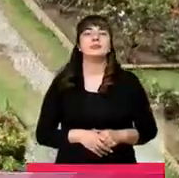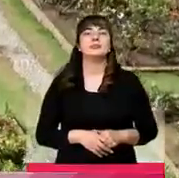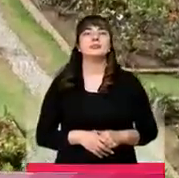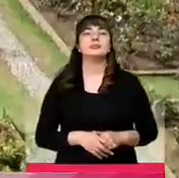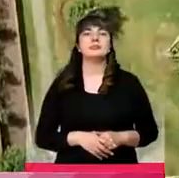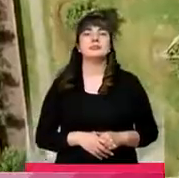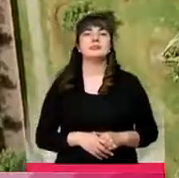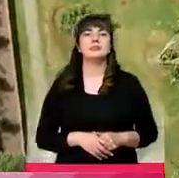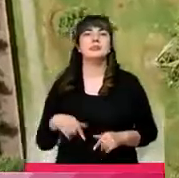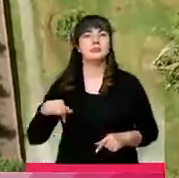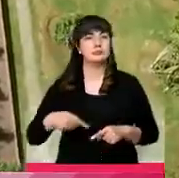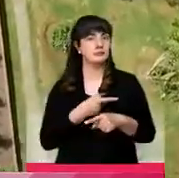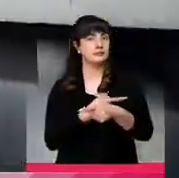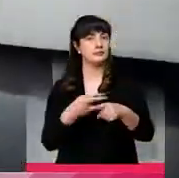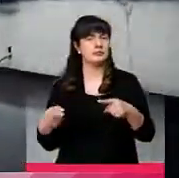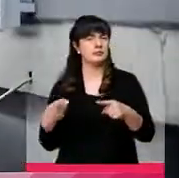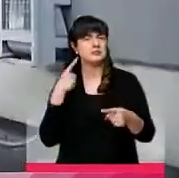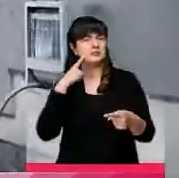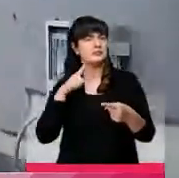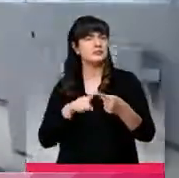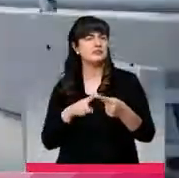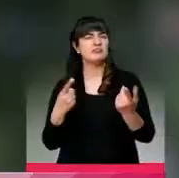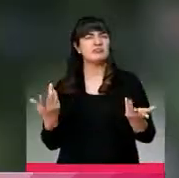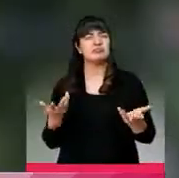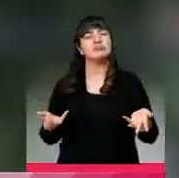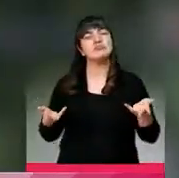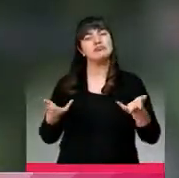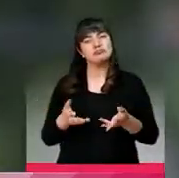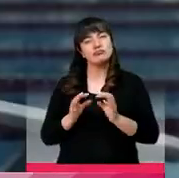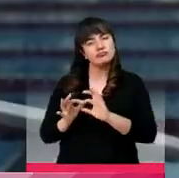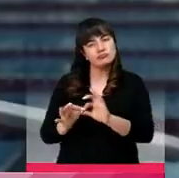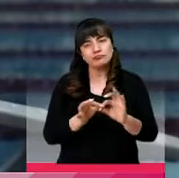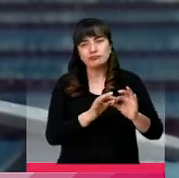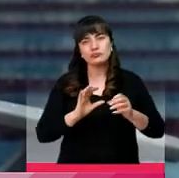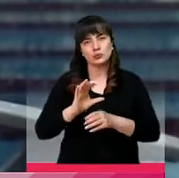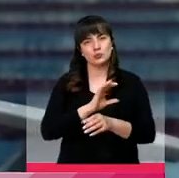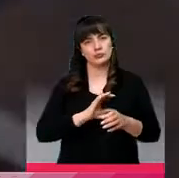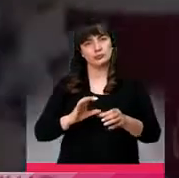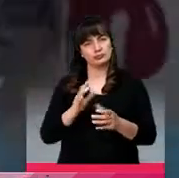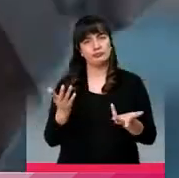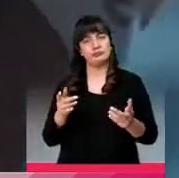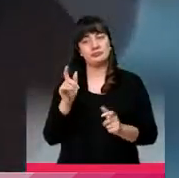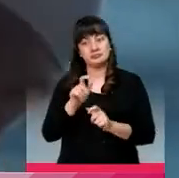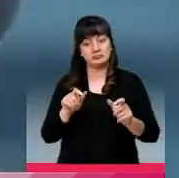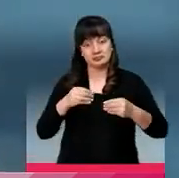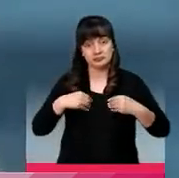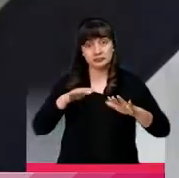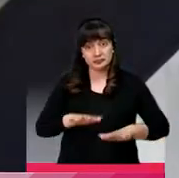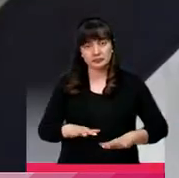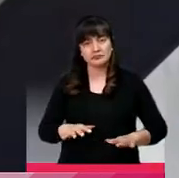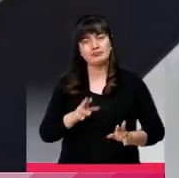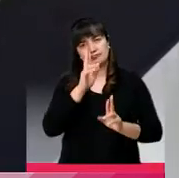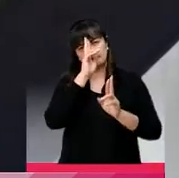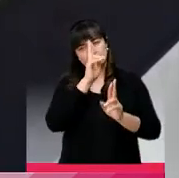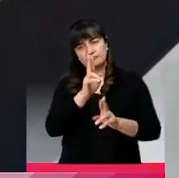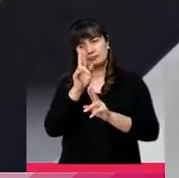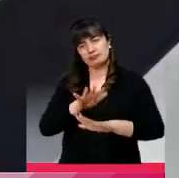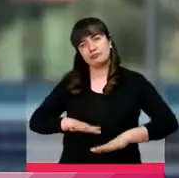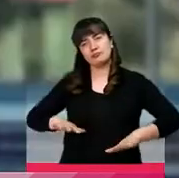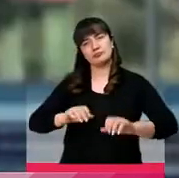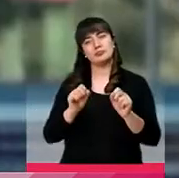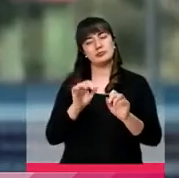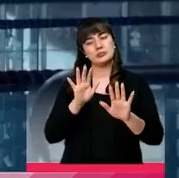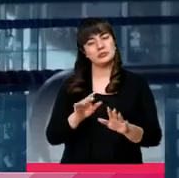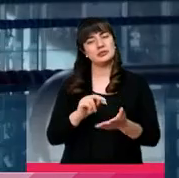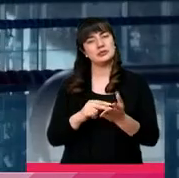Esta semana se realiza con el objetivo de facilitar la convivencia urbana y conducir a los habitantes de la ciudad al respeto de Bogotá como un patrimonio